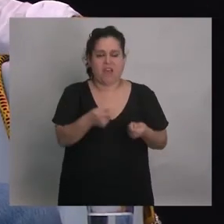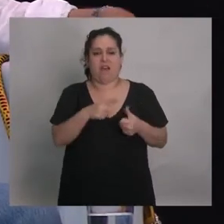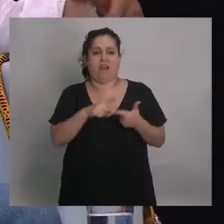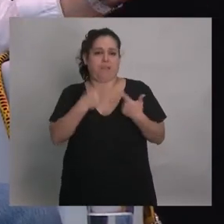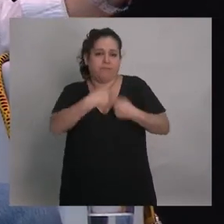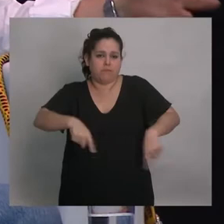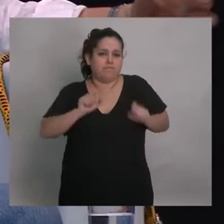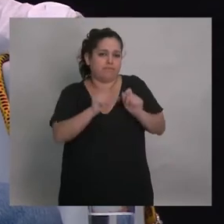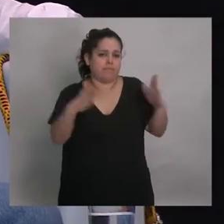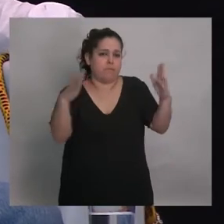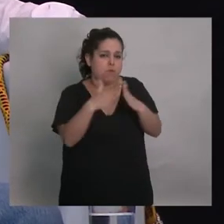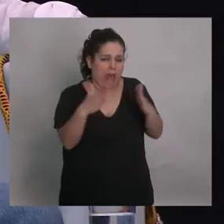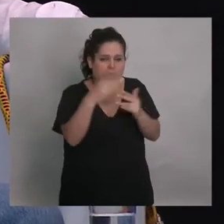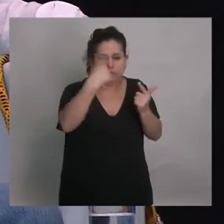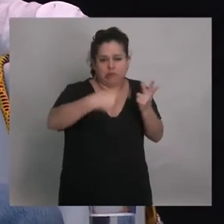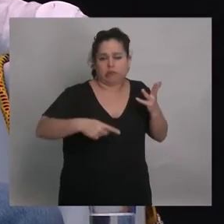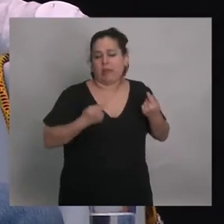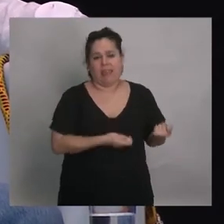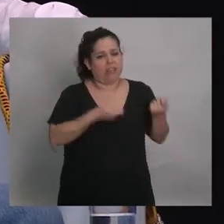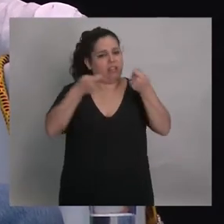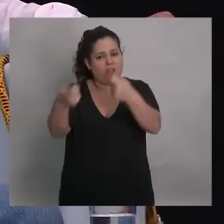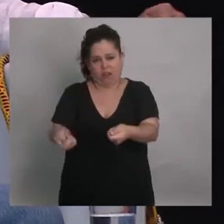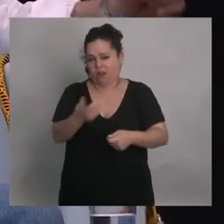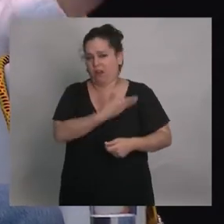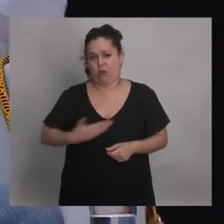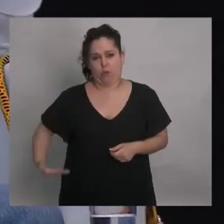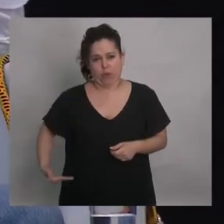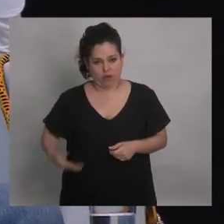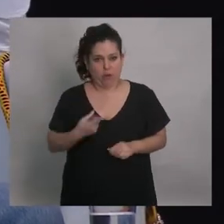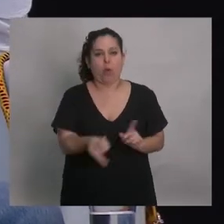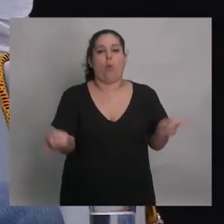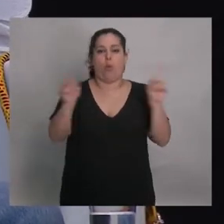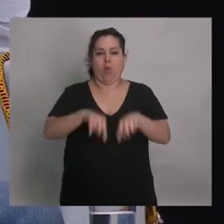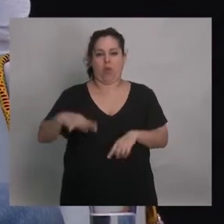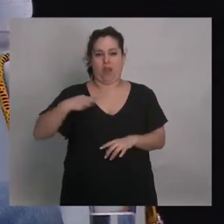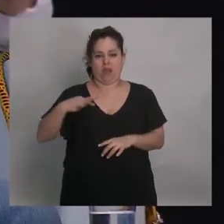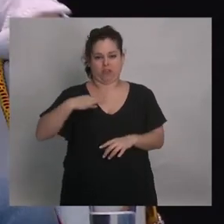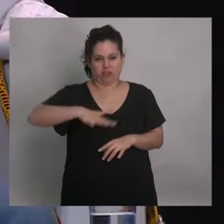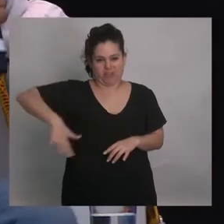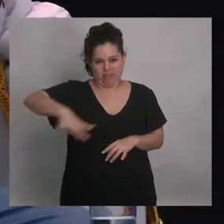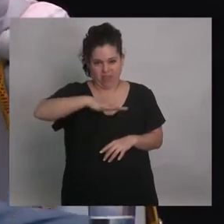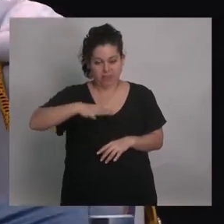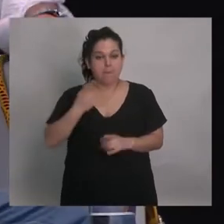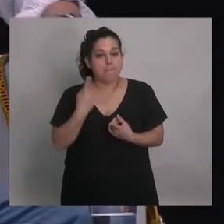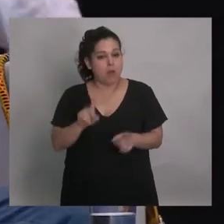propiedades en fin sin embargo el gobierno